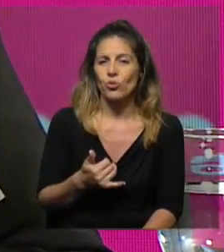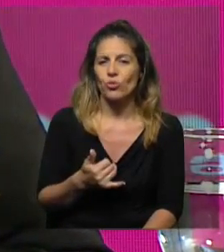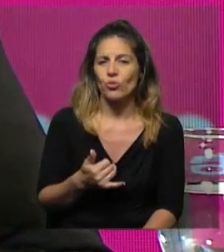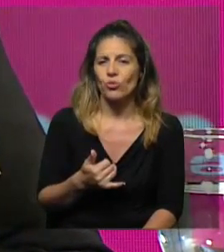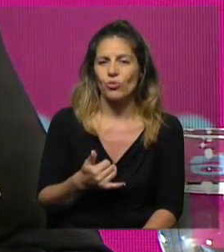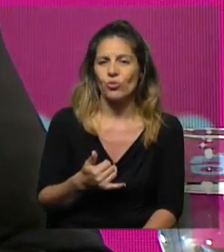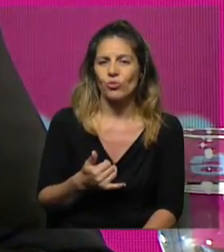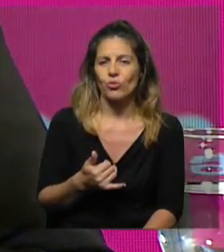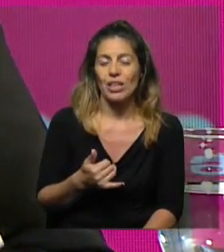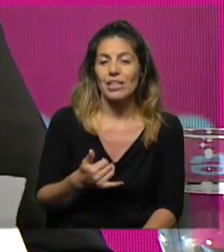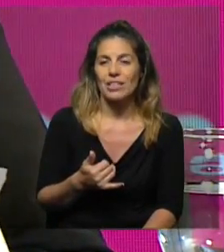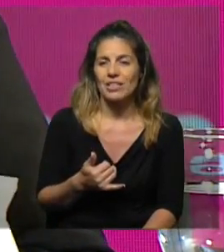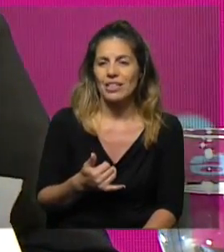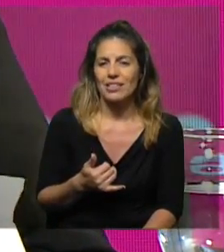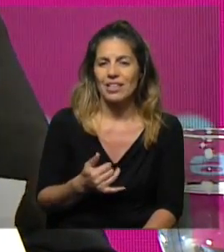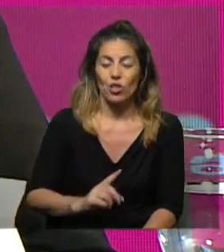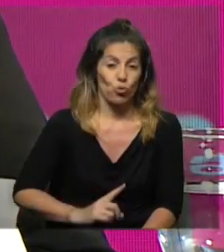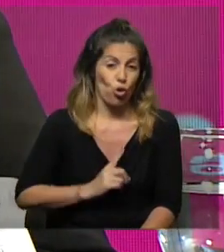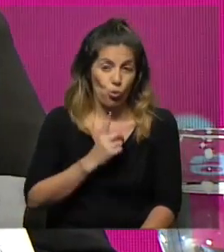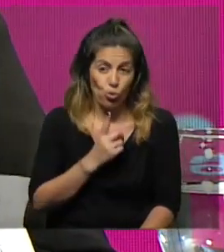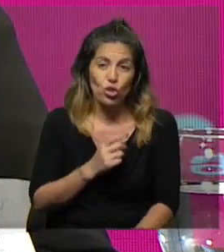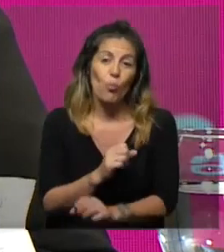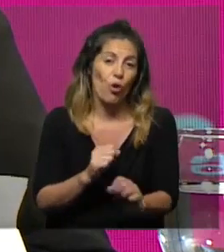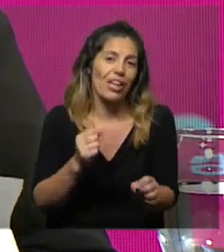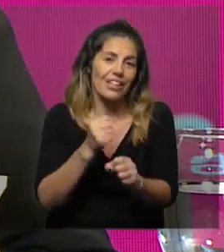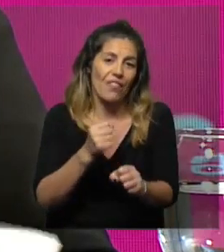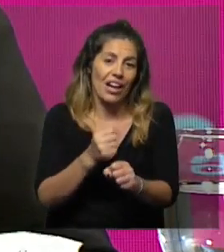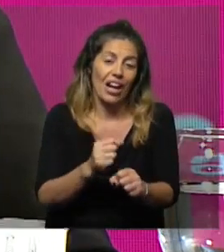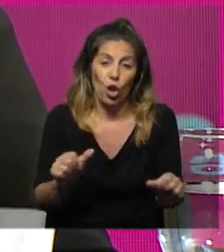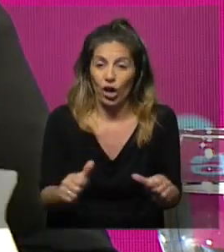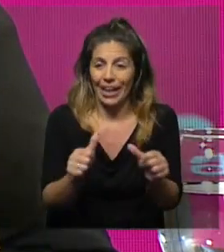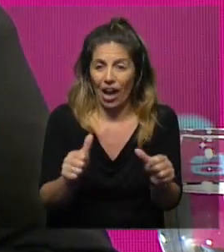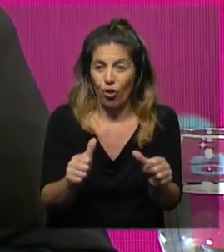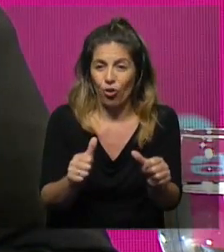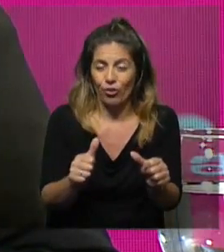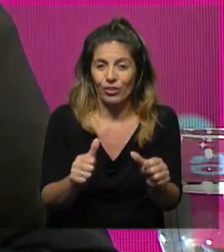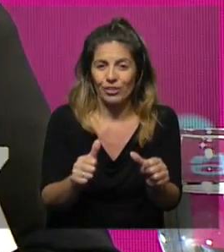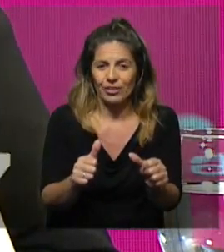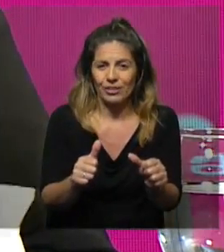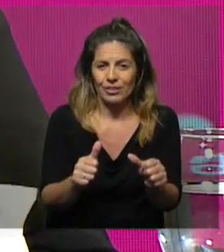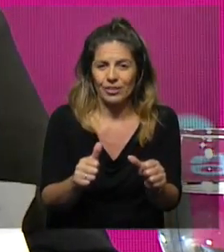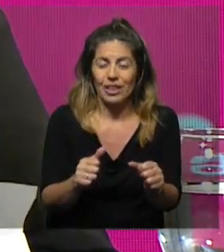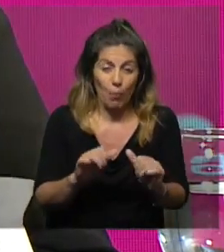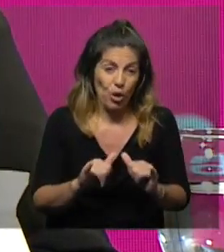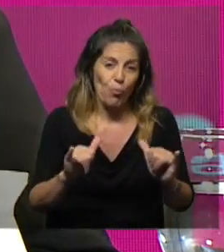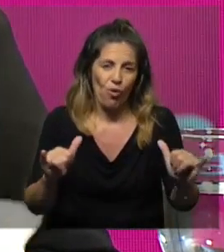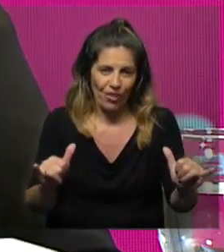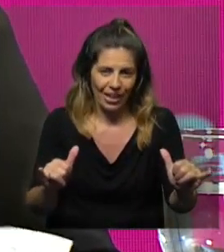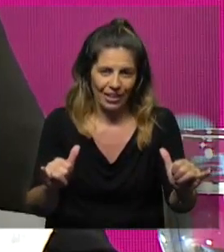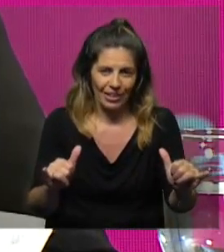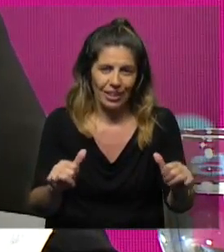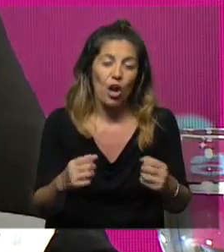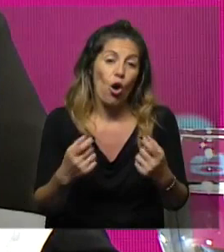es un tremendo un tremendo orgullo poder trabajar en lo que trabajo y hacer lo que hago y promover y